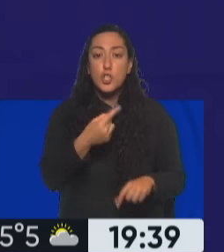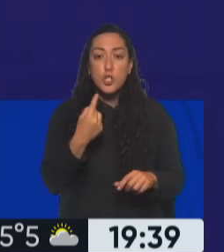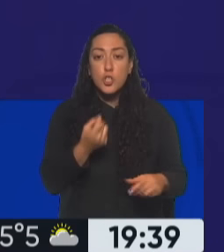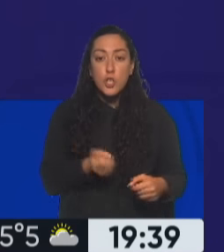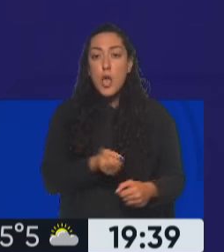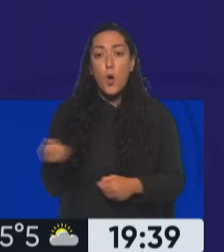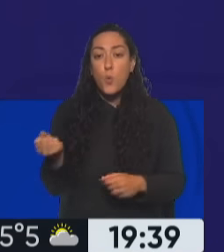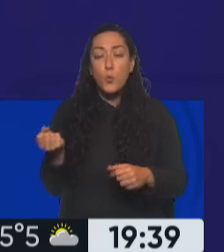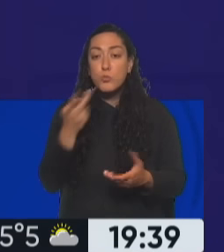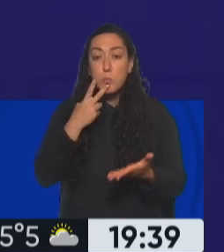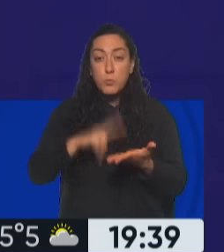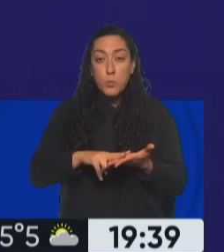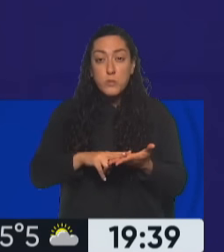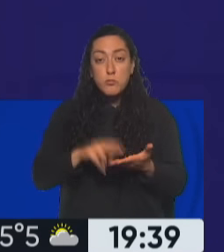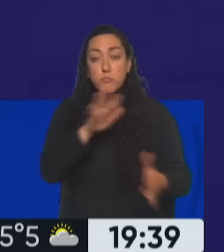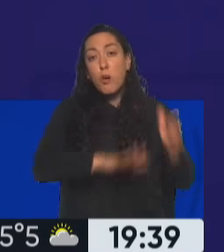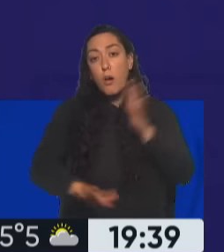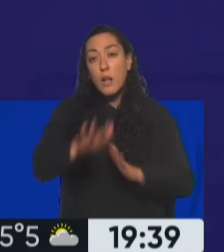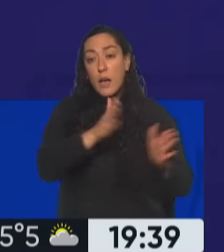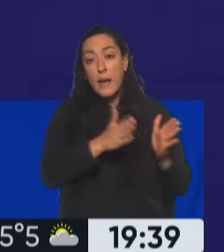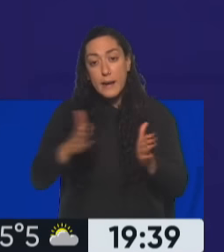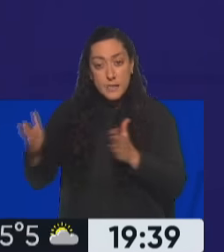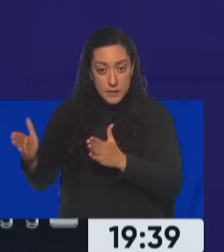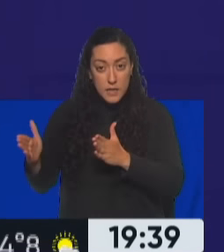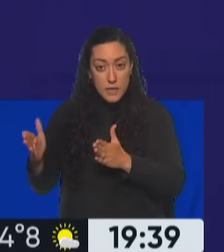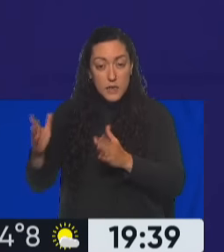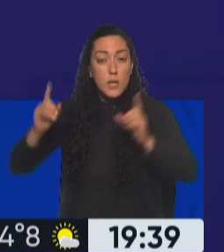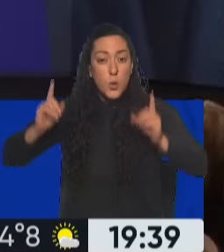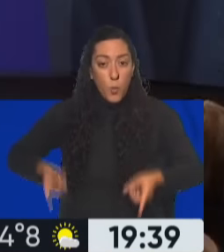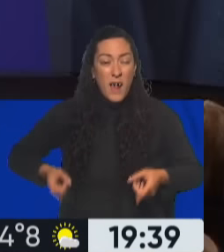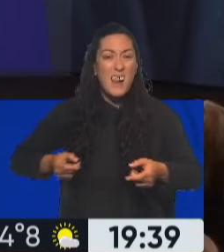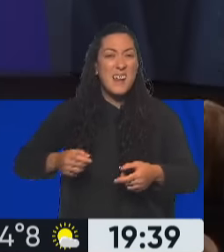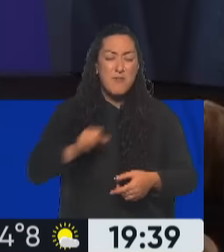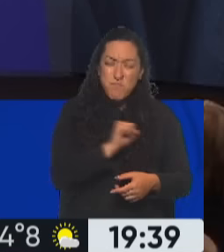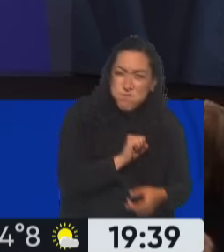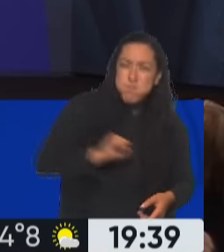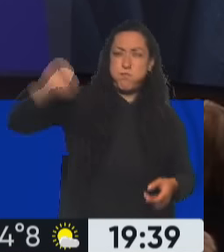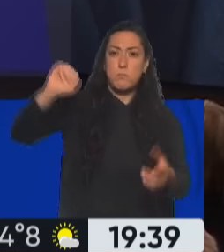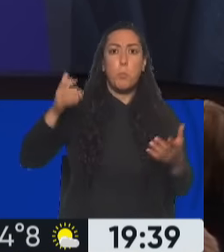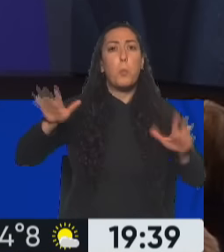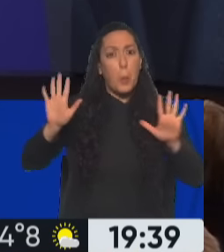ajuste fiscal, poner las cuentas en orden y podría haber habido igual una hiperinflación.